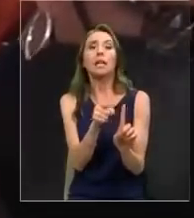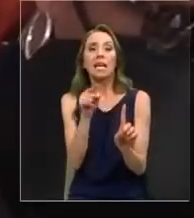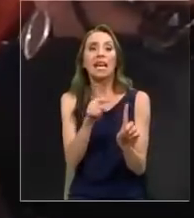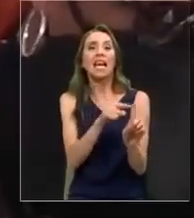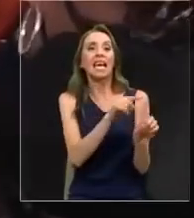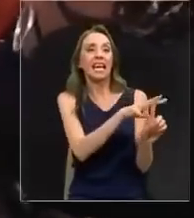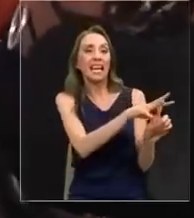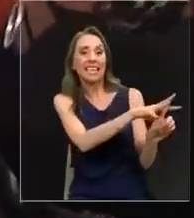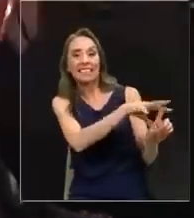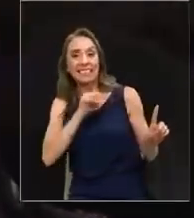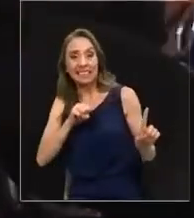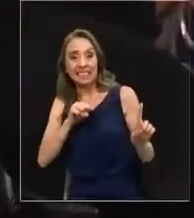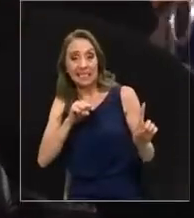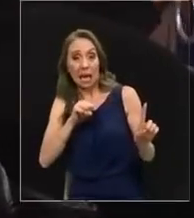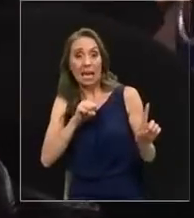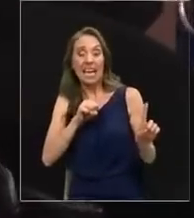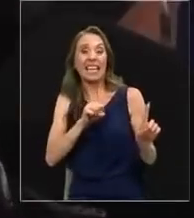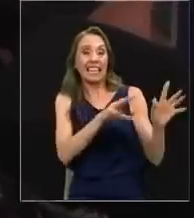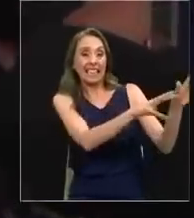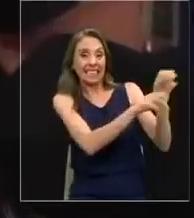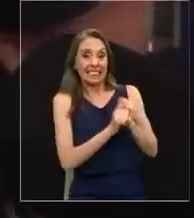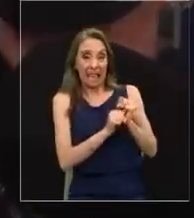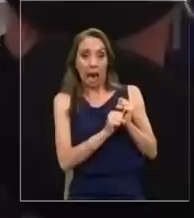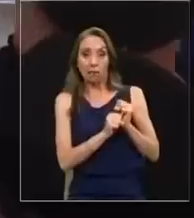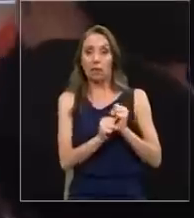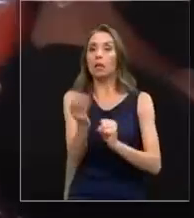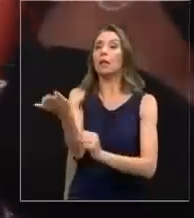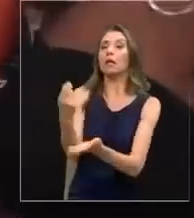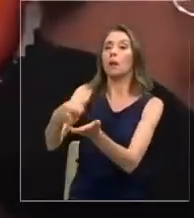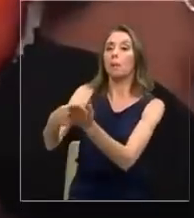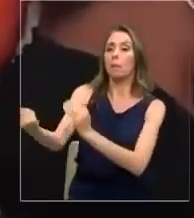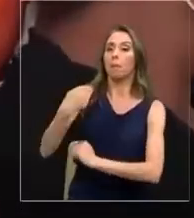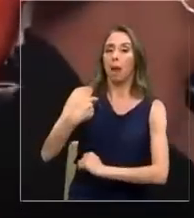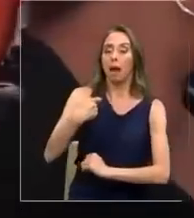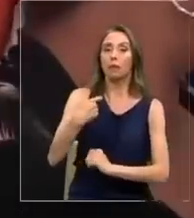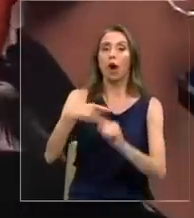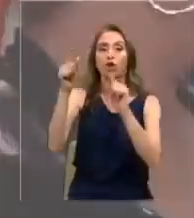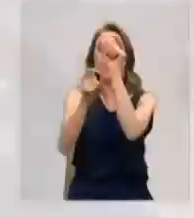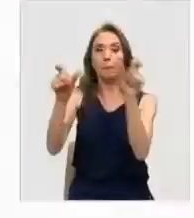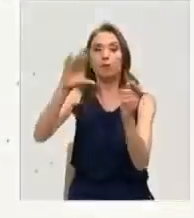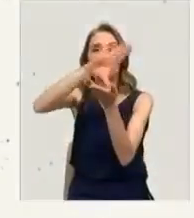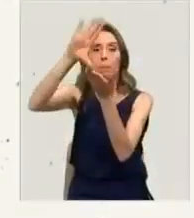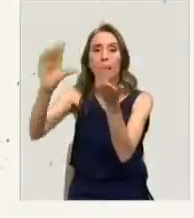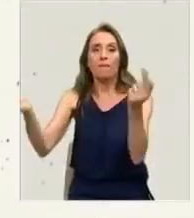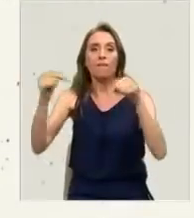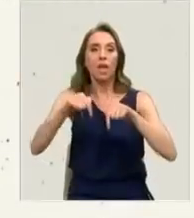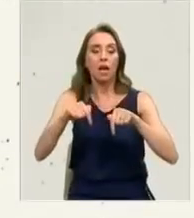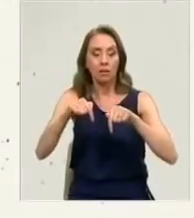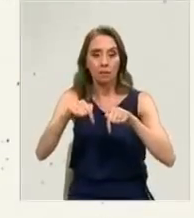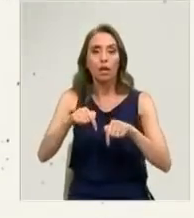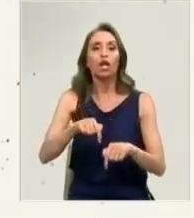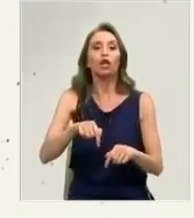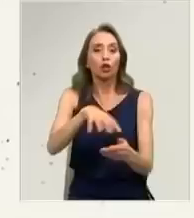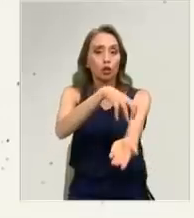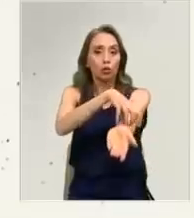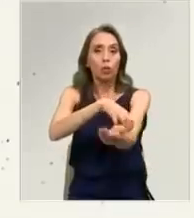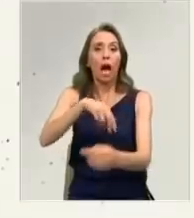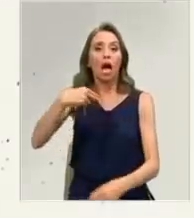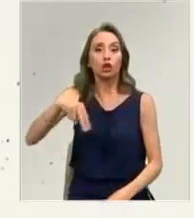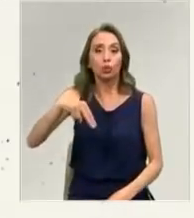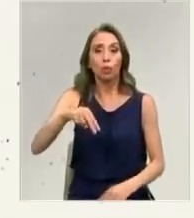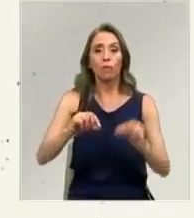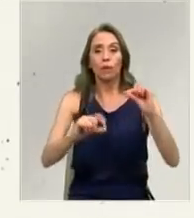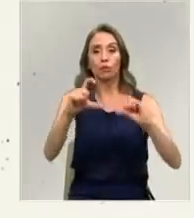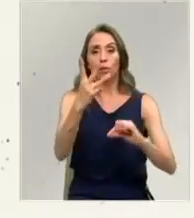sicariatos también tenemos el conocimiento de que hay gente extranjera vinculada. En Ñuble también existió un alza